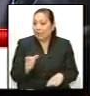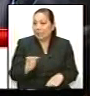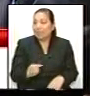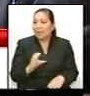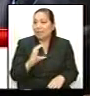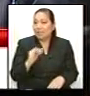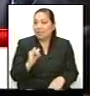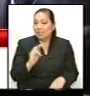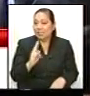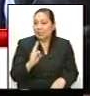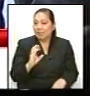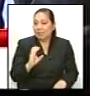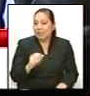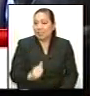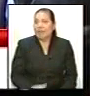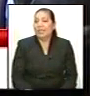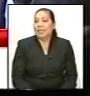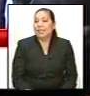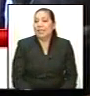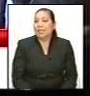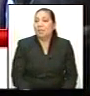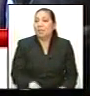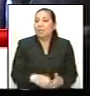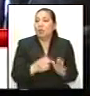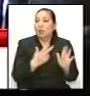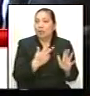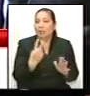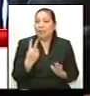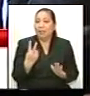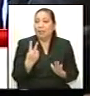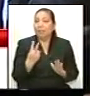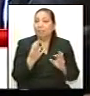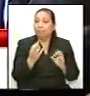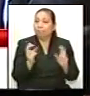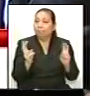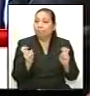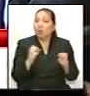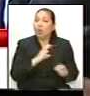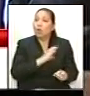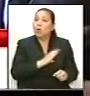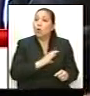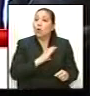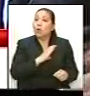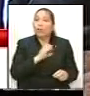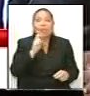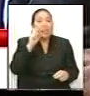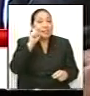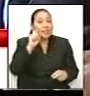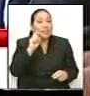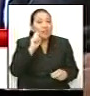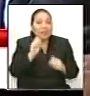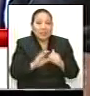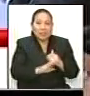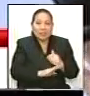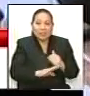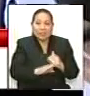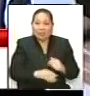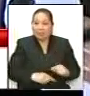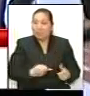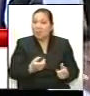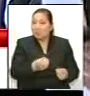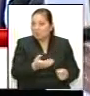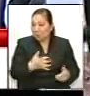cívica del tercer año de nivel secundario, en la página 82, se define el término conducta sexual señalando como fuente la siguiente dirección. Si